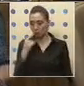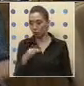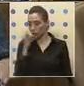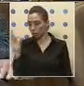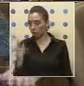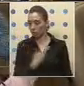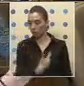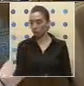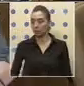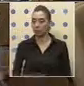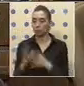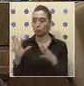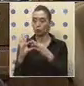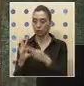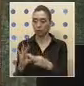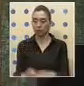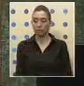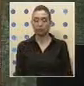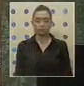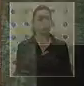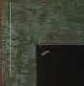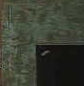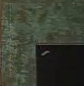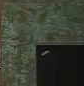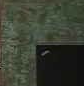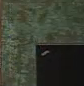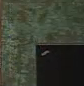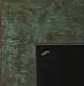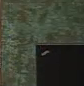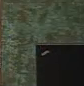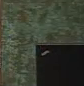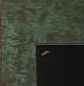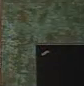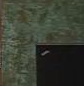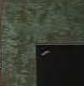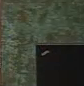presidente, muchas gracias. Gracias, diputada Nogueira. Tiene la palabra el diputado.